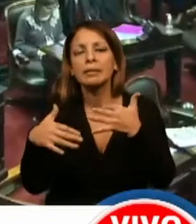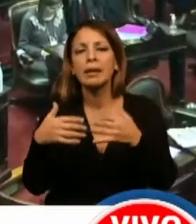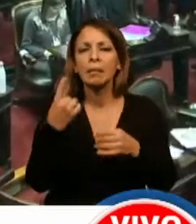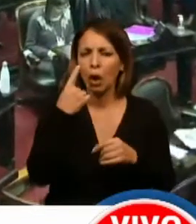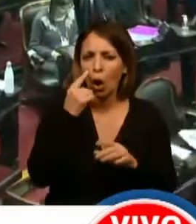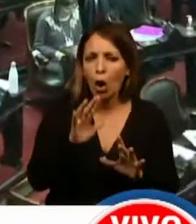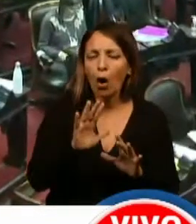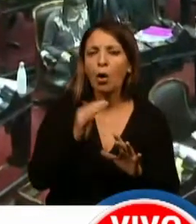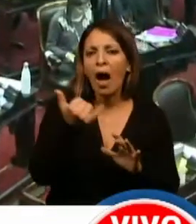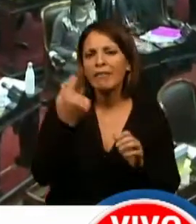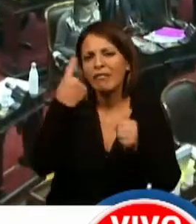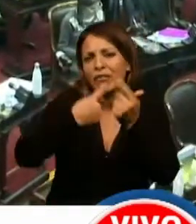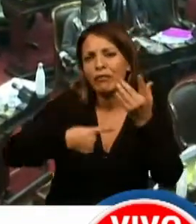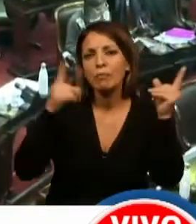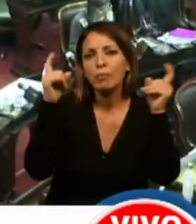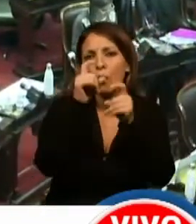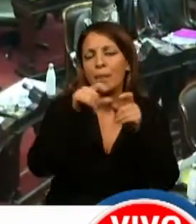dificultades en la República Argentina